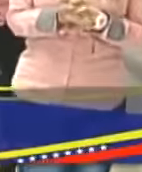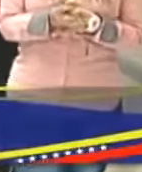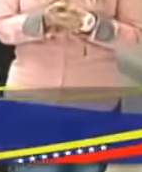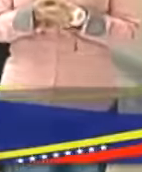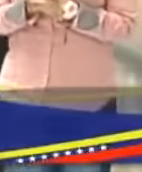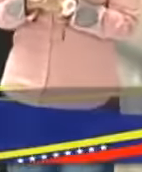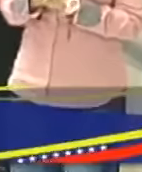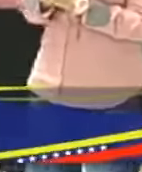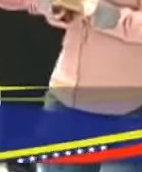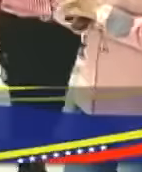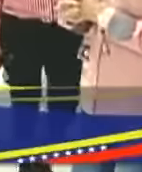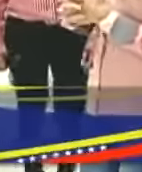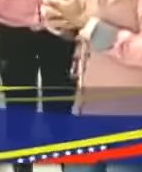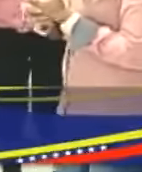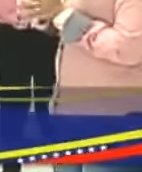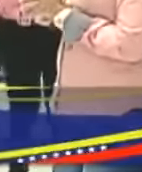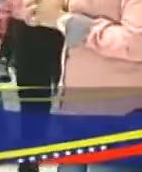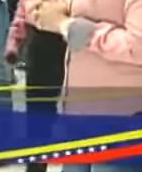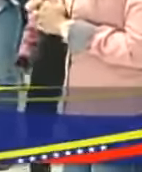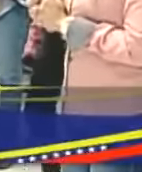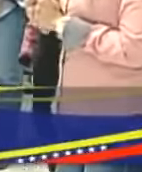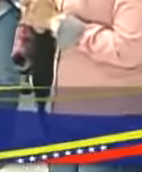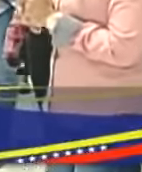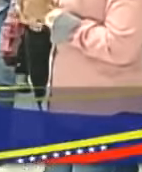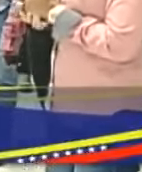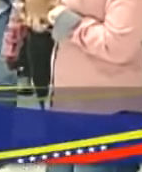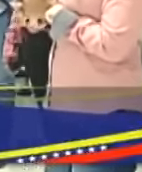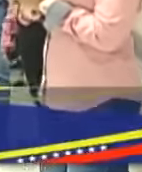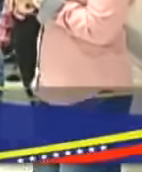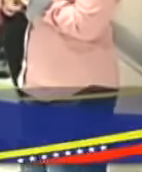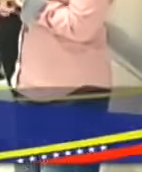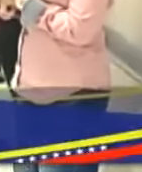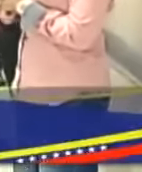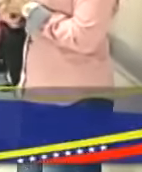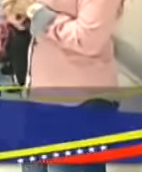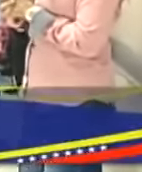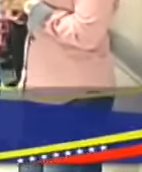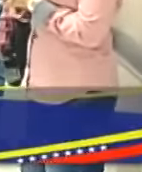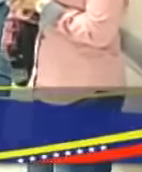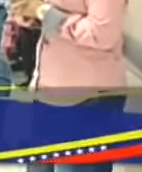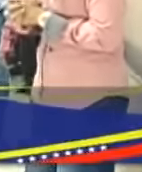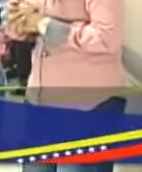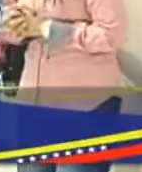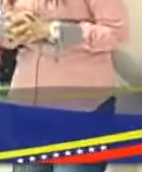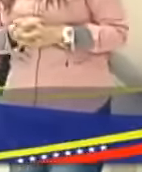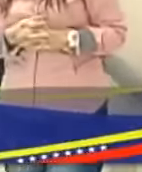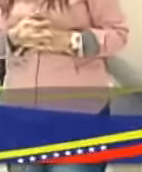en el estado Lara. Ah, mi hermana es anestesióloga. Sí, señora, muy buena. ¿Verdad? Sí, señor. Ajá.